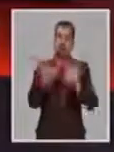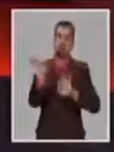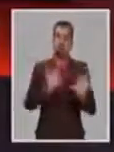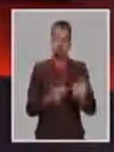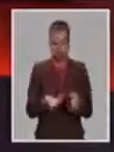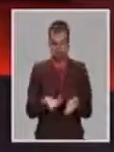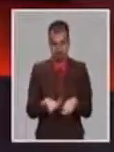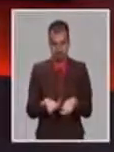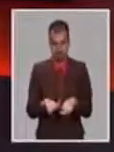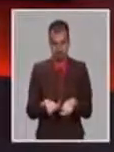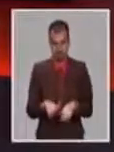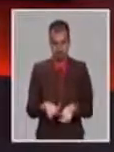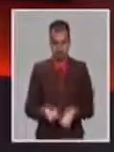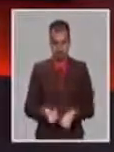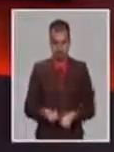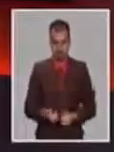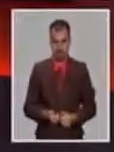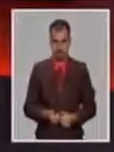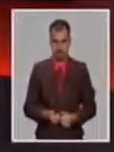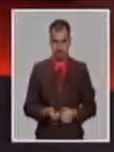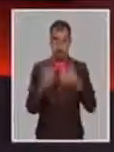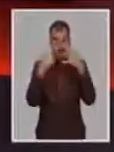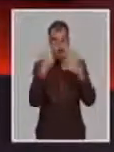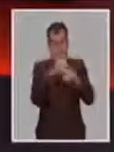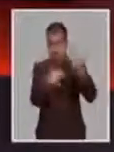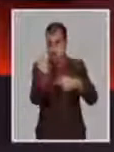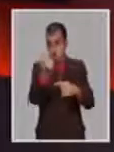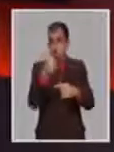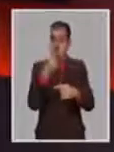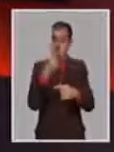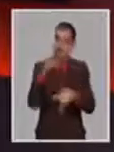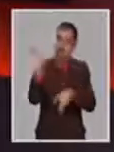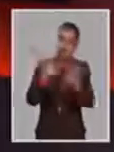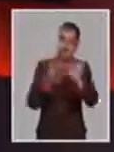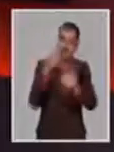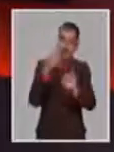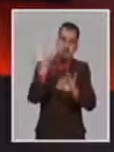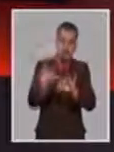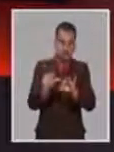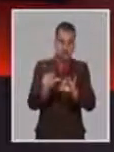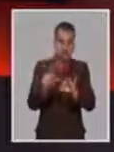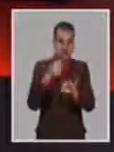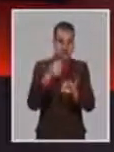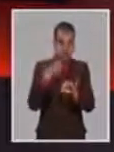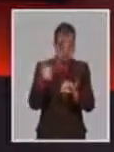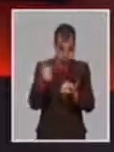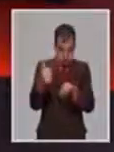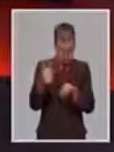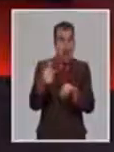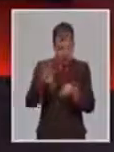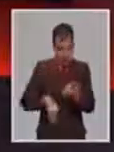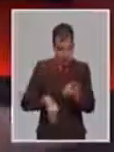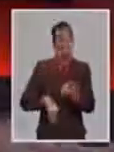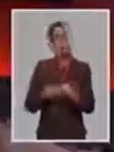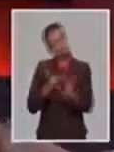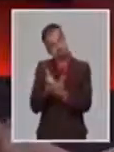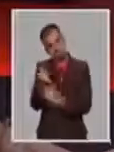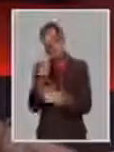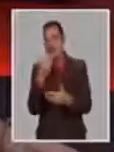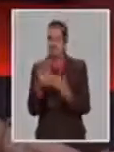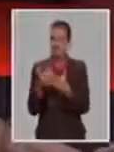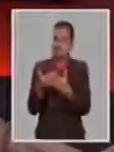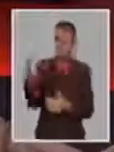estudio, como en ningún otro, poder seleccionar los sujetos, poder obtener su consentimiento y poder seguirlos. Así que los